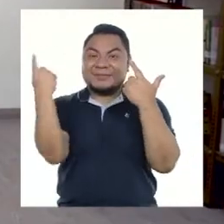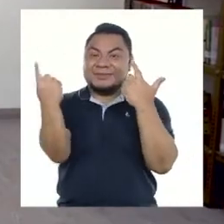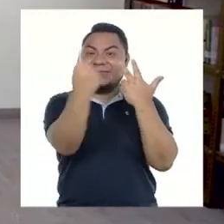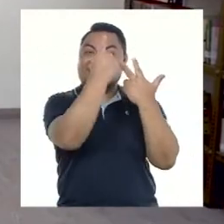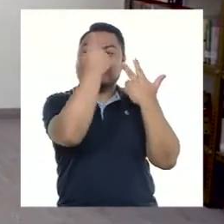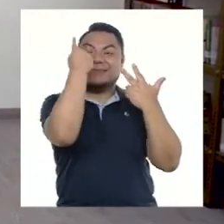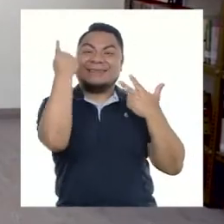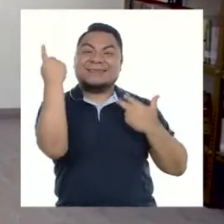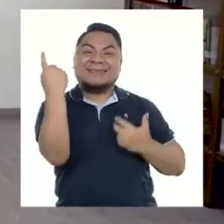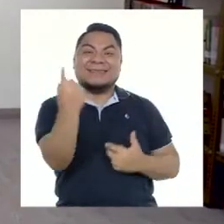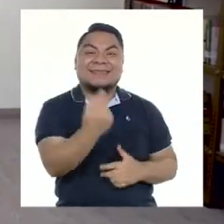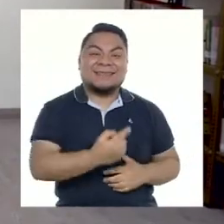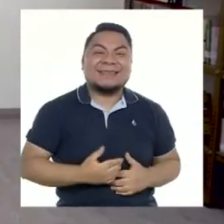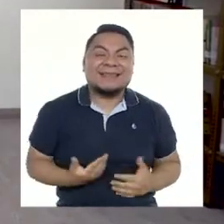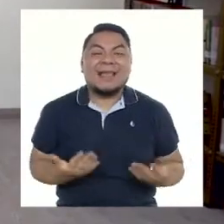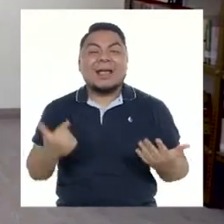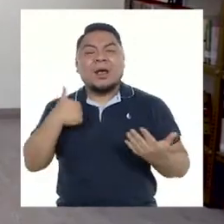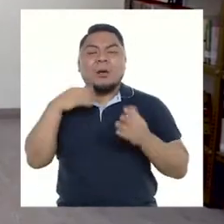rum.